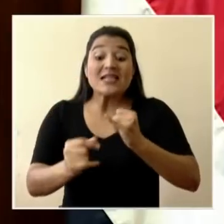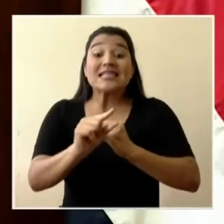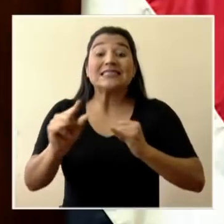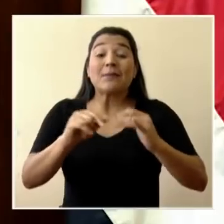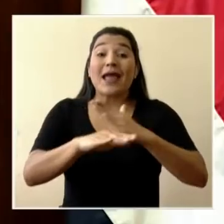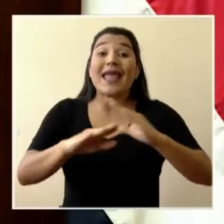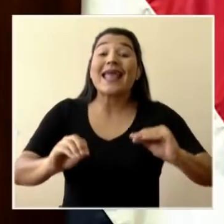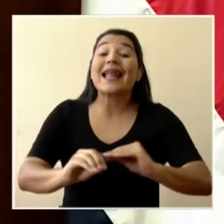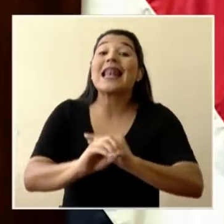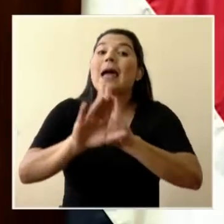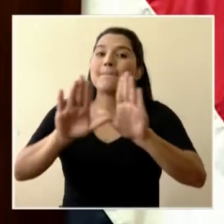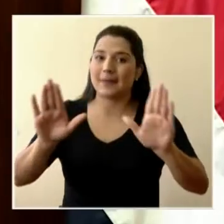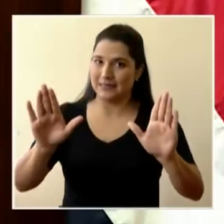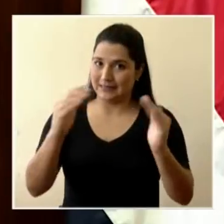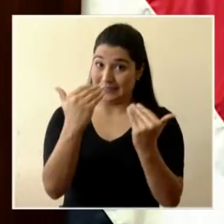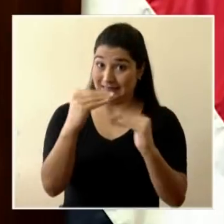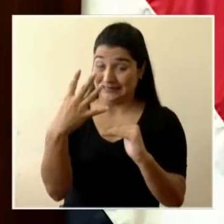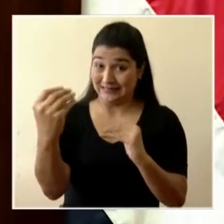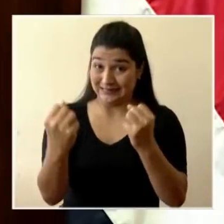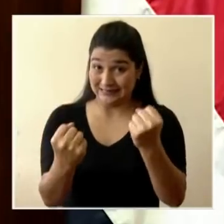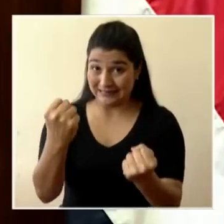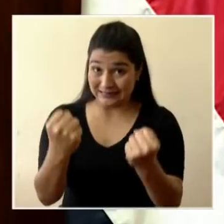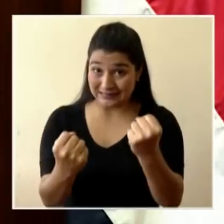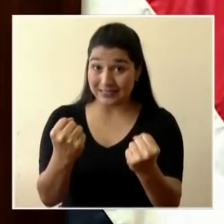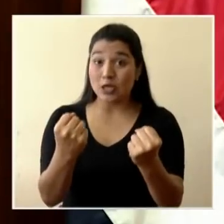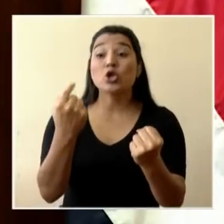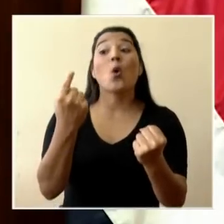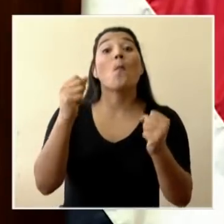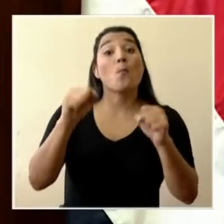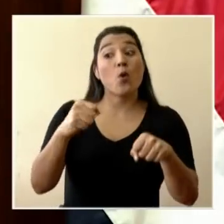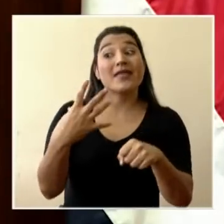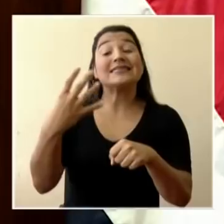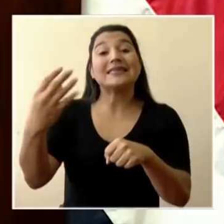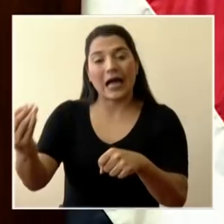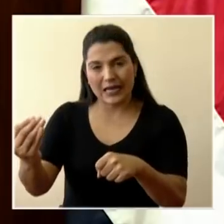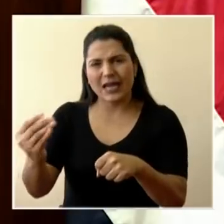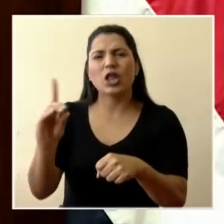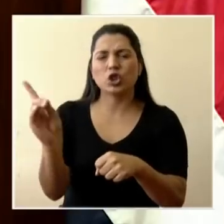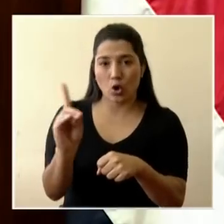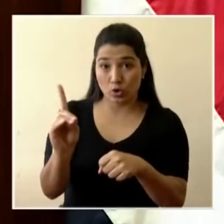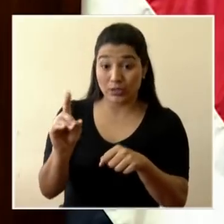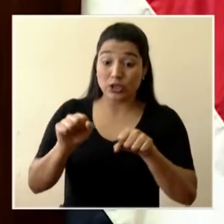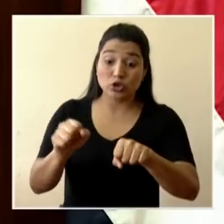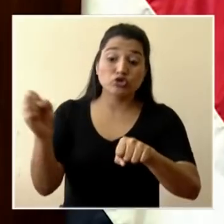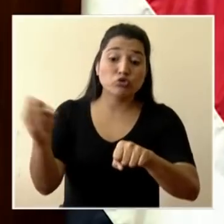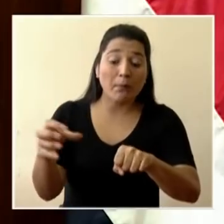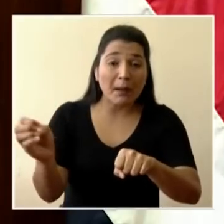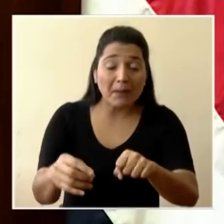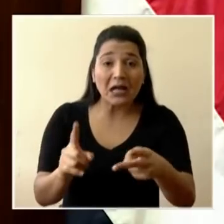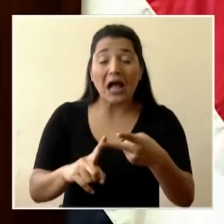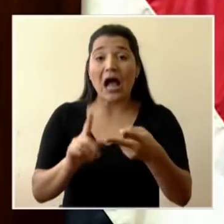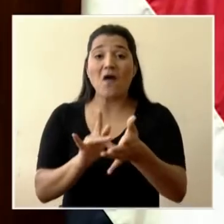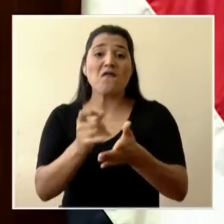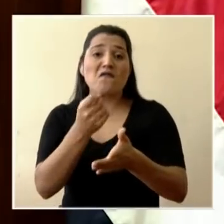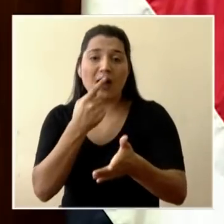la restricción vehicular será para acceso a supermercados, farmacias, básicamente